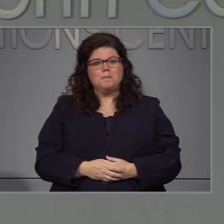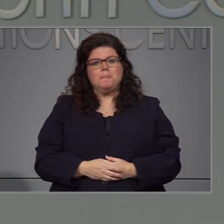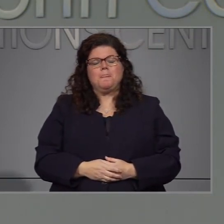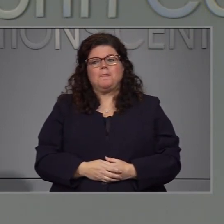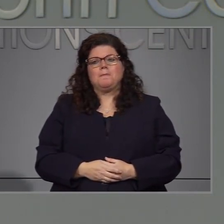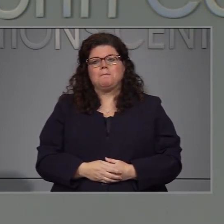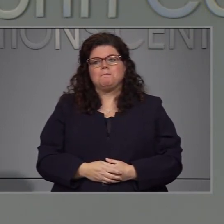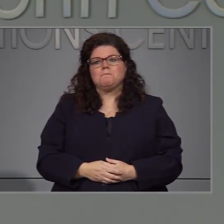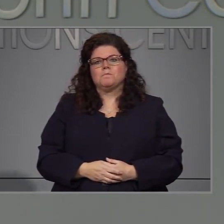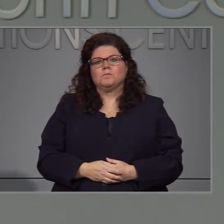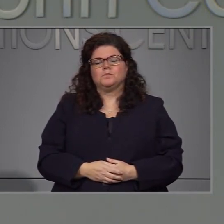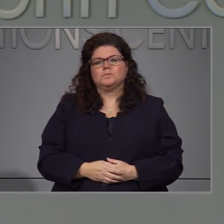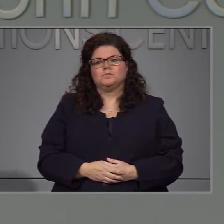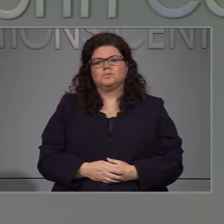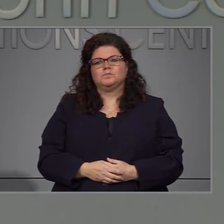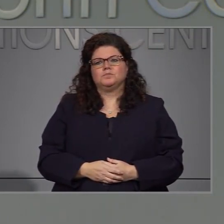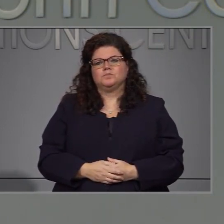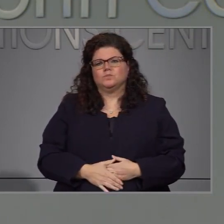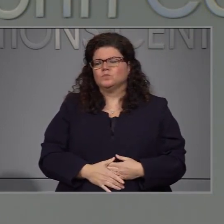organización.